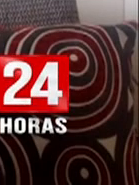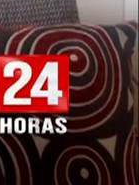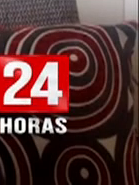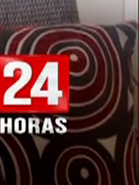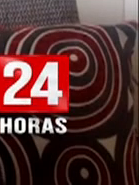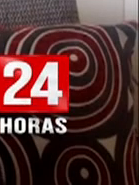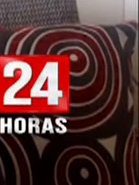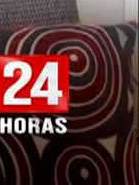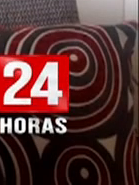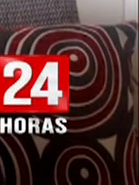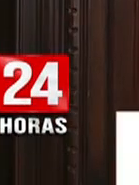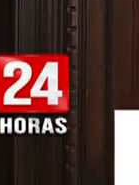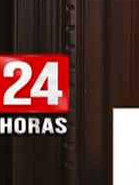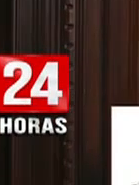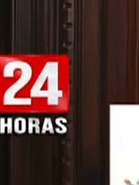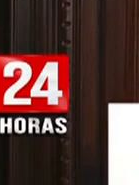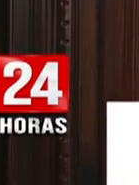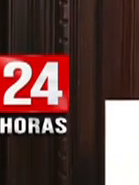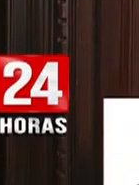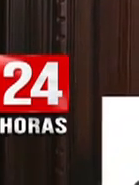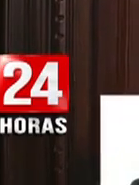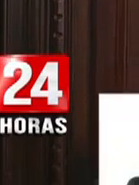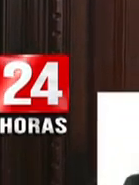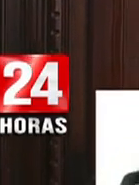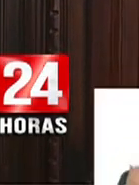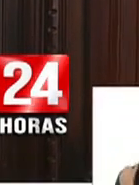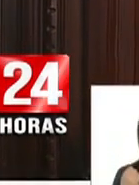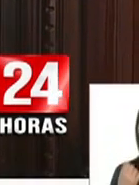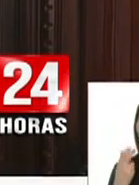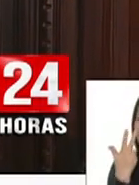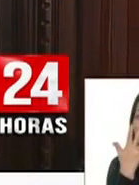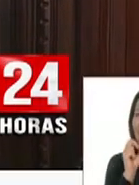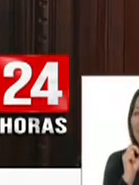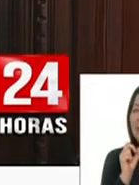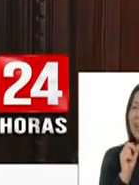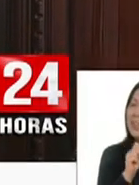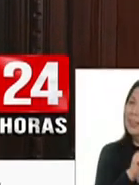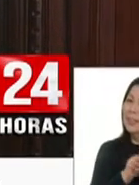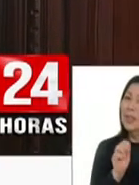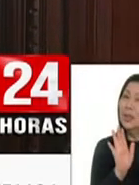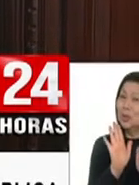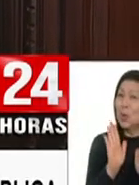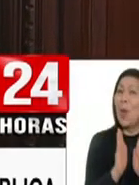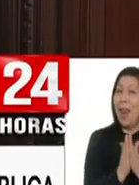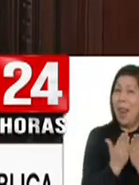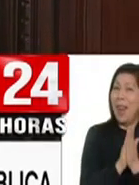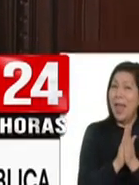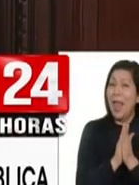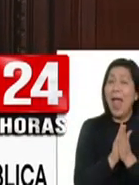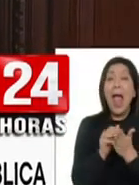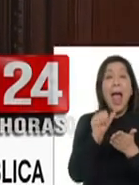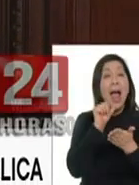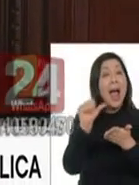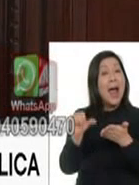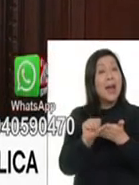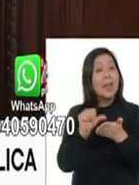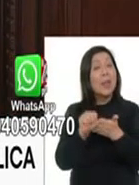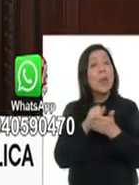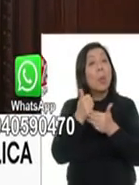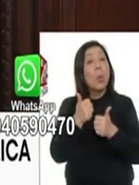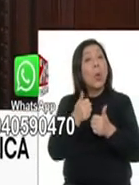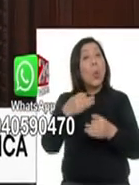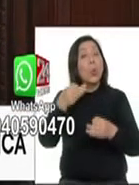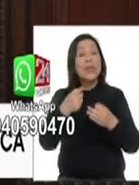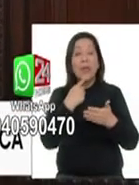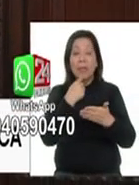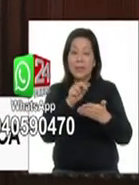también fue imposible de forma similar en su último discurso como presidente del perú citó párrafos del